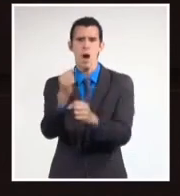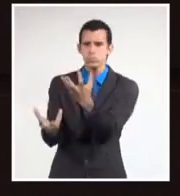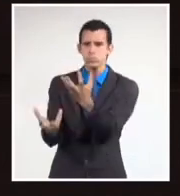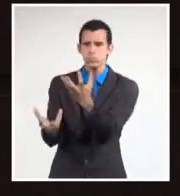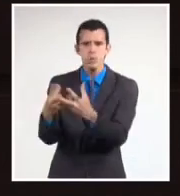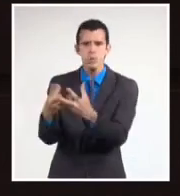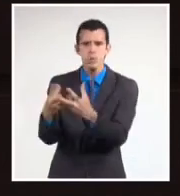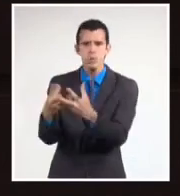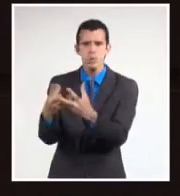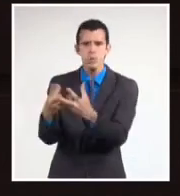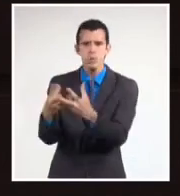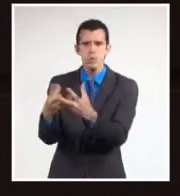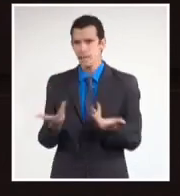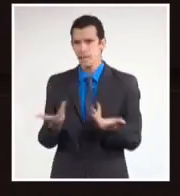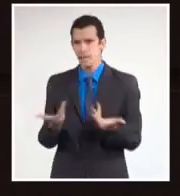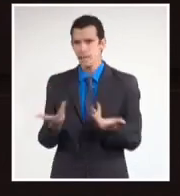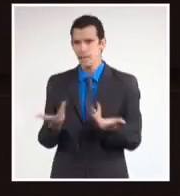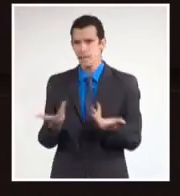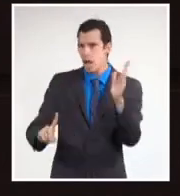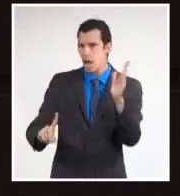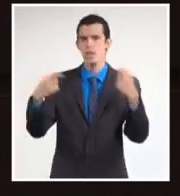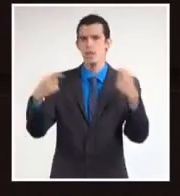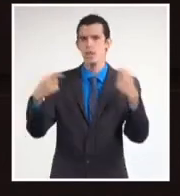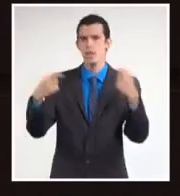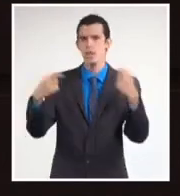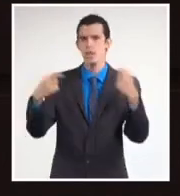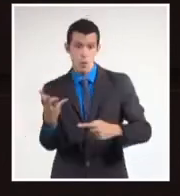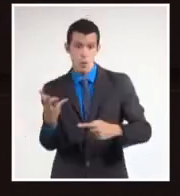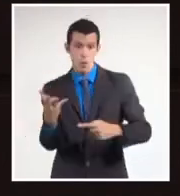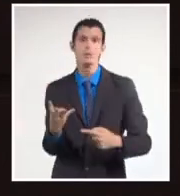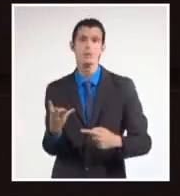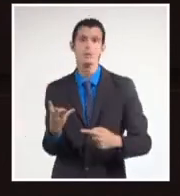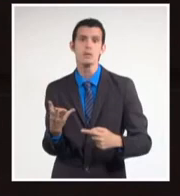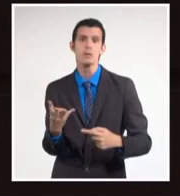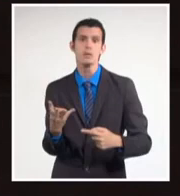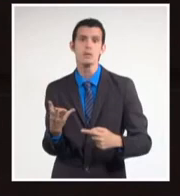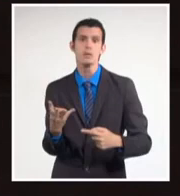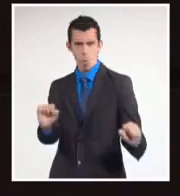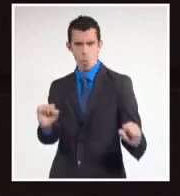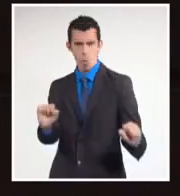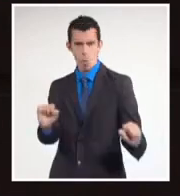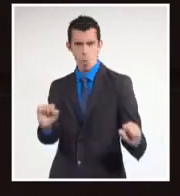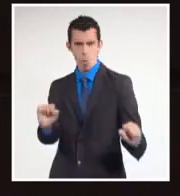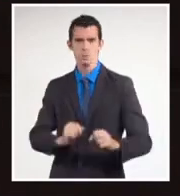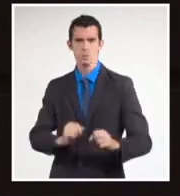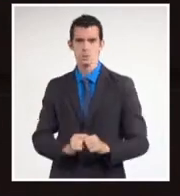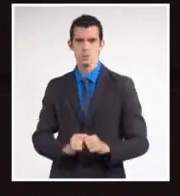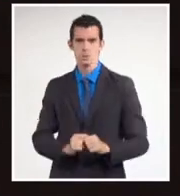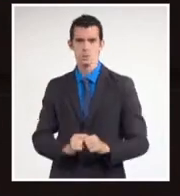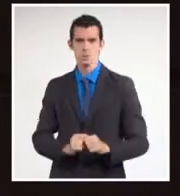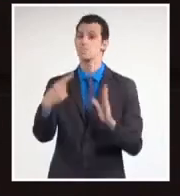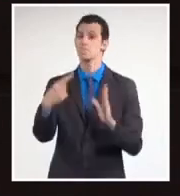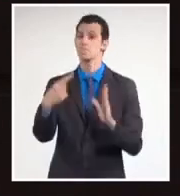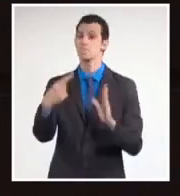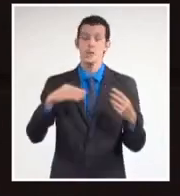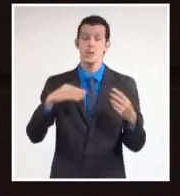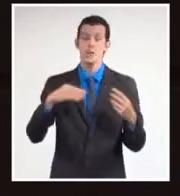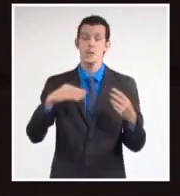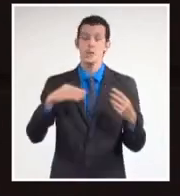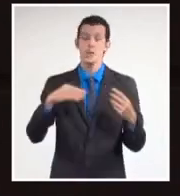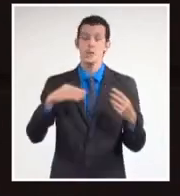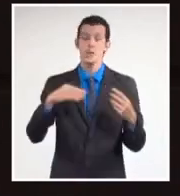crecimiento en función también del desarrollo. Por lo tanto, si es una estrategia de cambio, lleva, a mi modo de ver, dos ingredientes